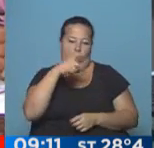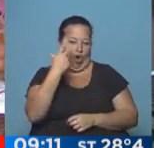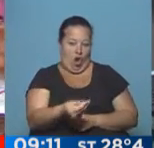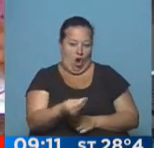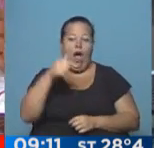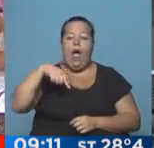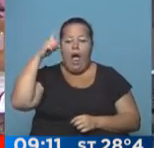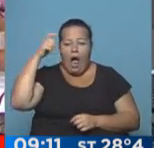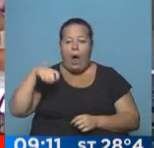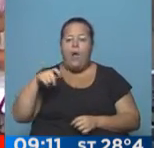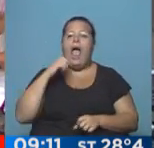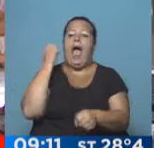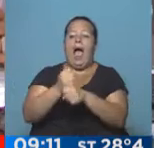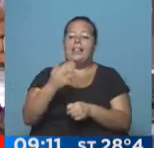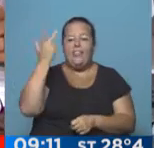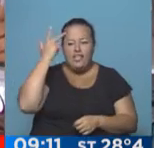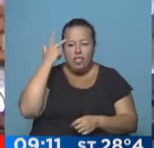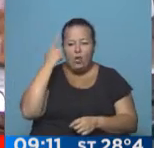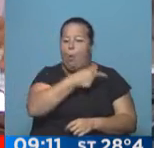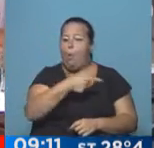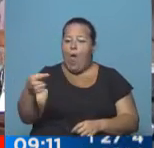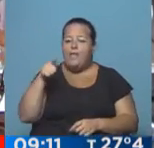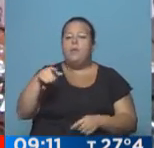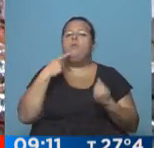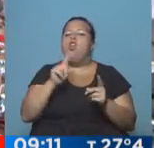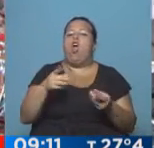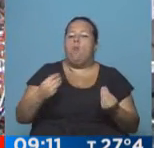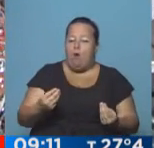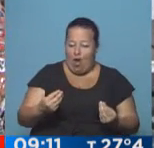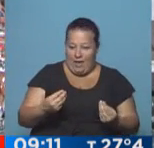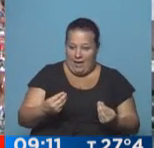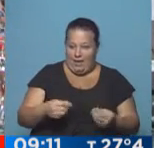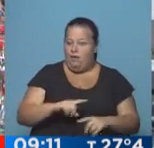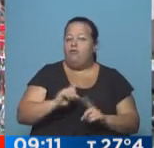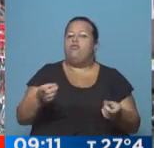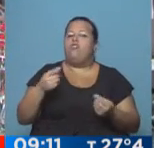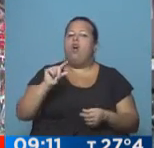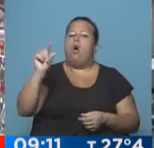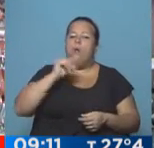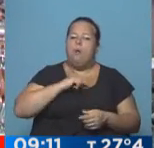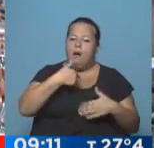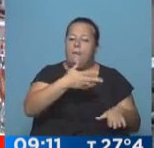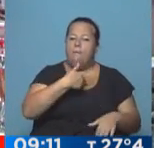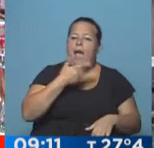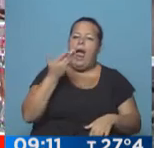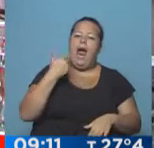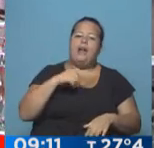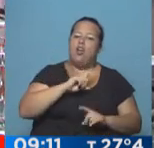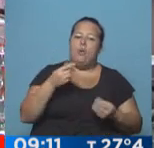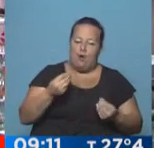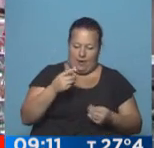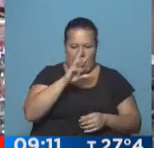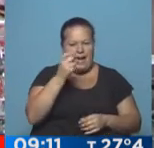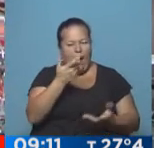y ahora el juez le dice tienen hasta el 18 una semana para justificar porque no dar lugar al pedido argentina raúl dellatorre